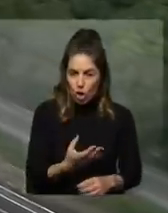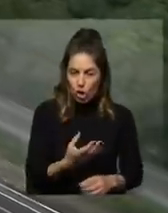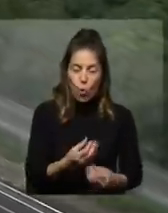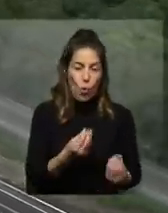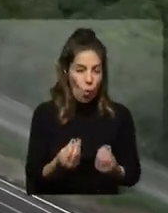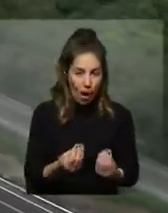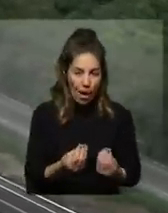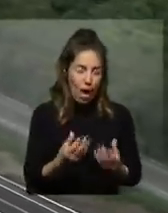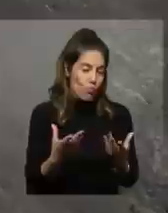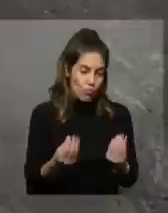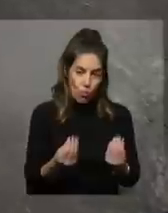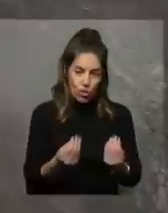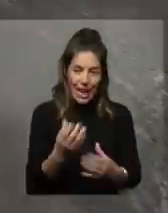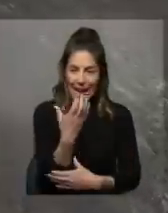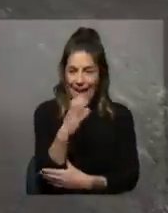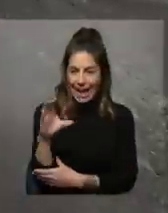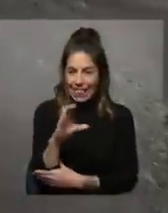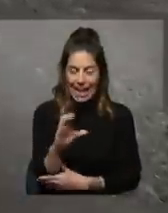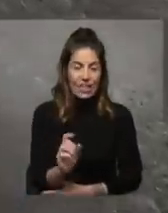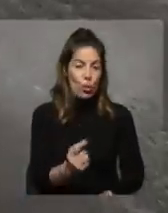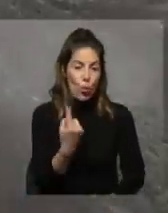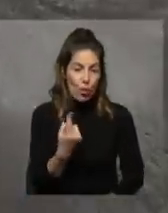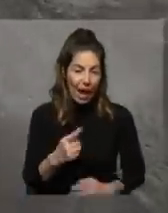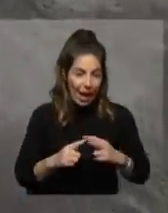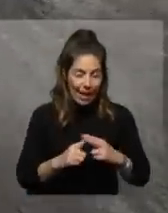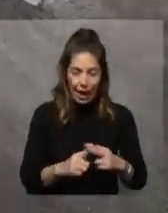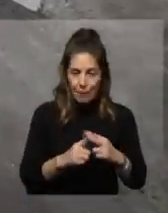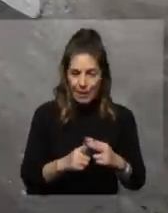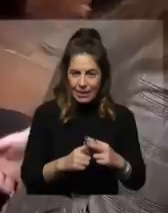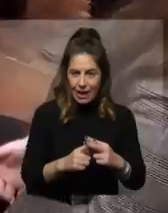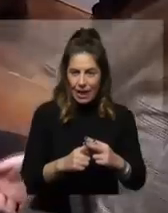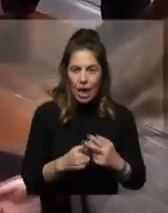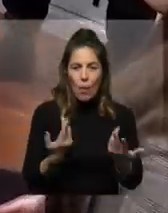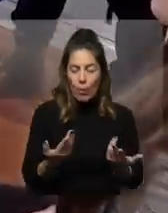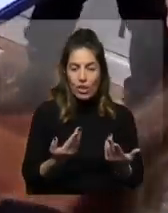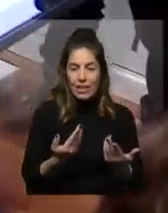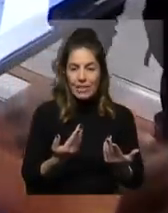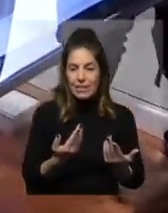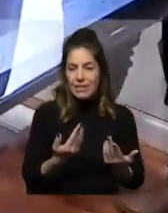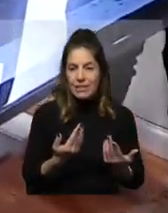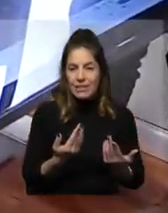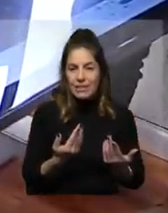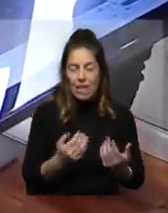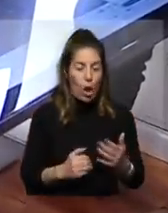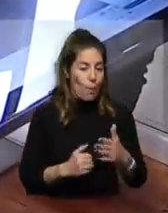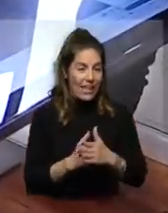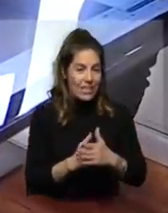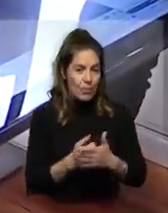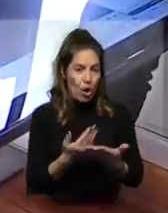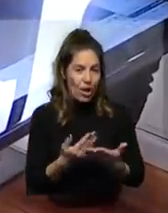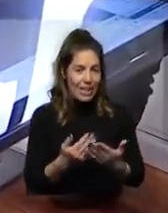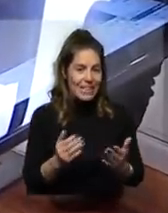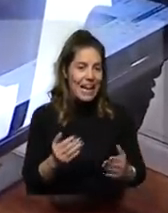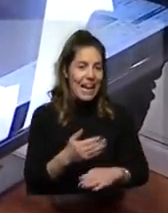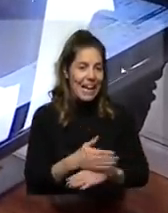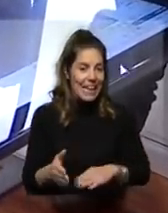hay muchas el radar es una de las herramientas porque a ver si nos vamos a lo máximo sería generar